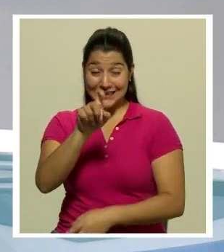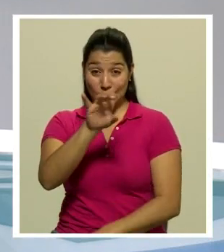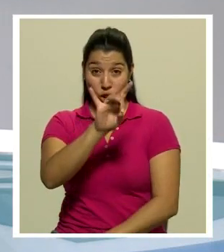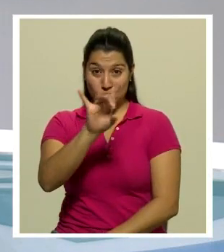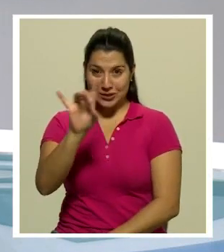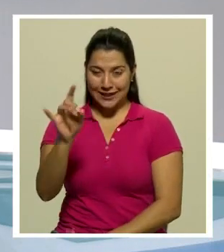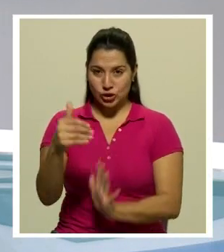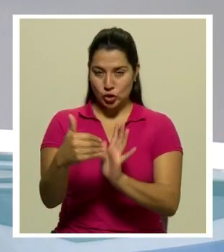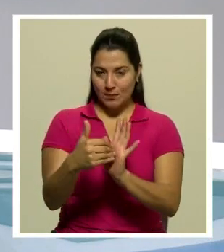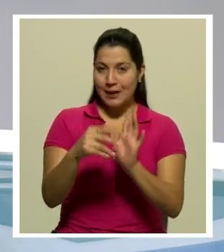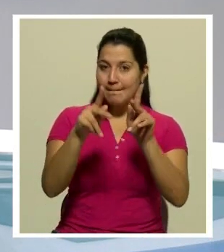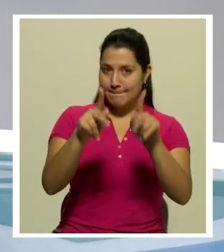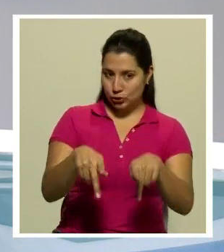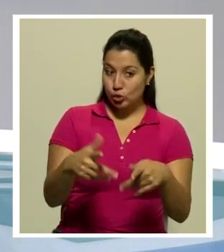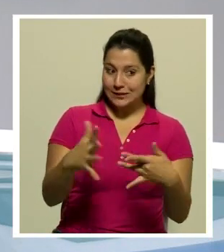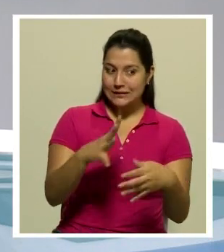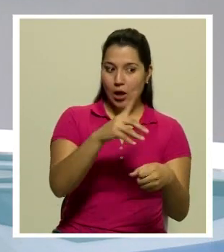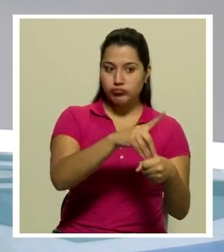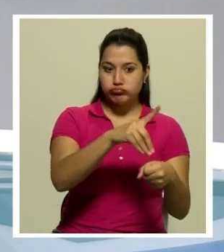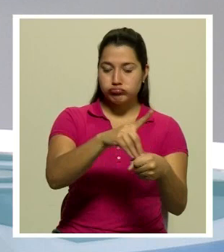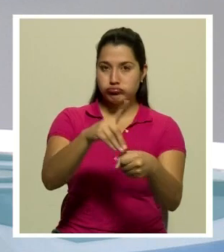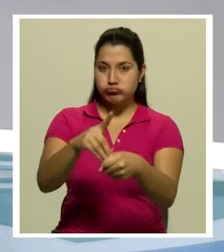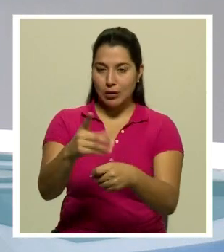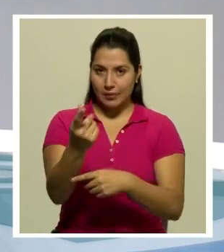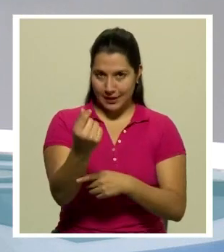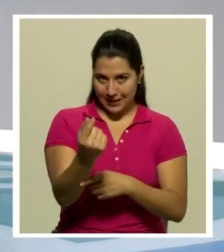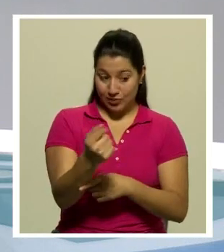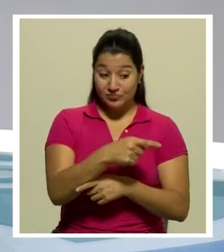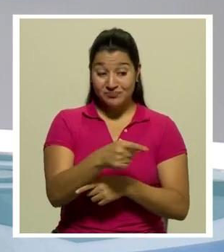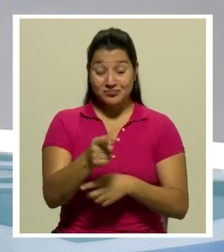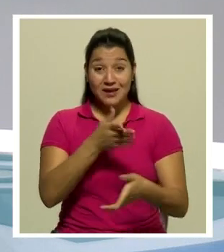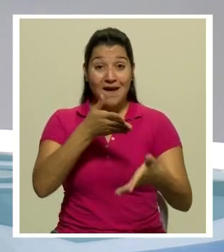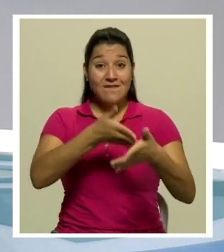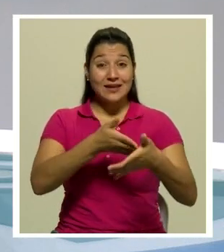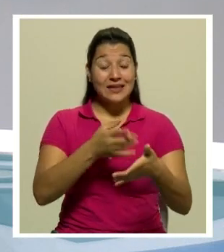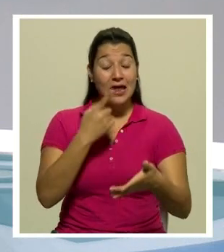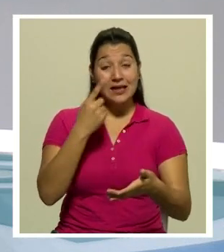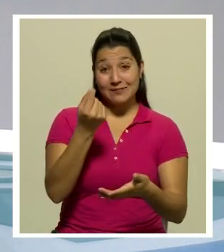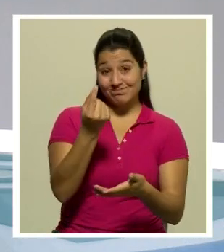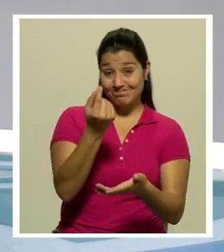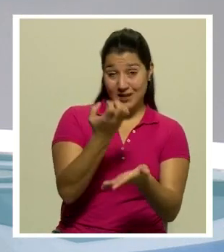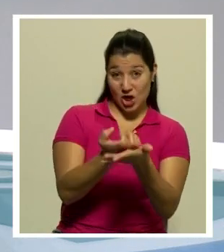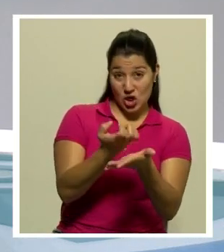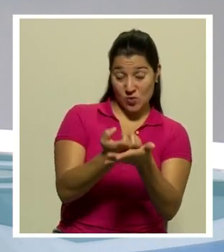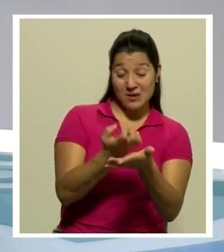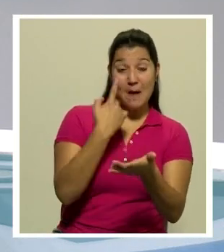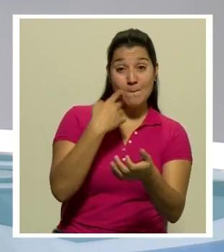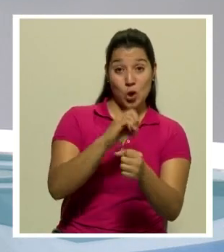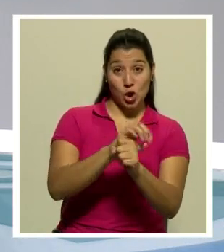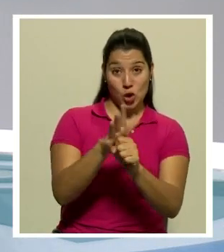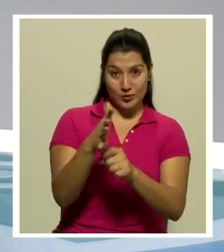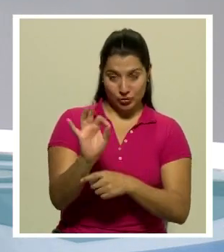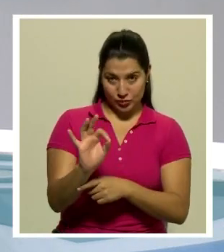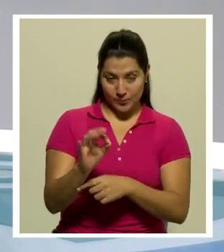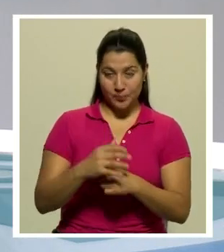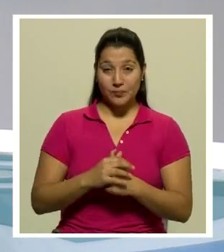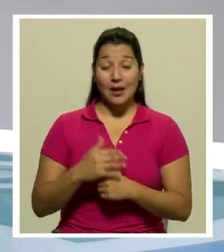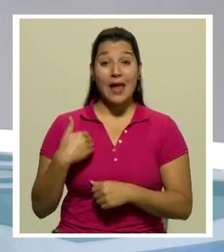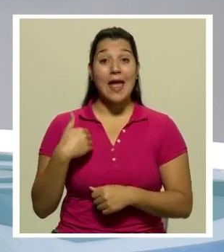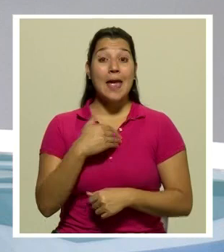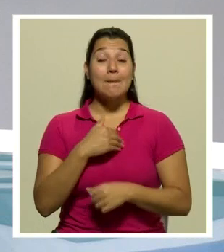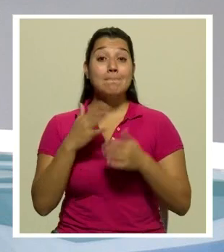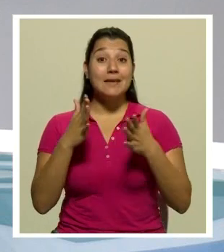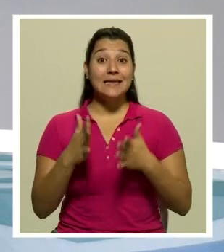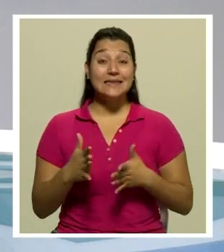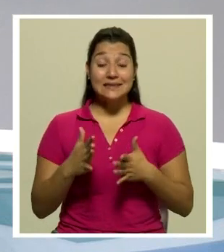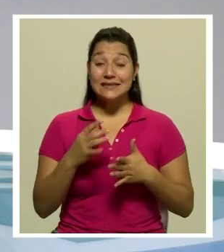188.000 personas afectadas por la crisis económica que desató el virus. La ministra puntualizó que